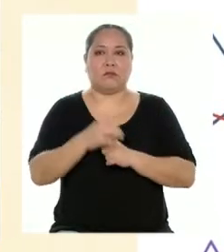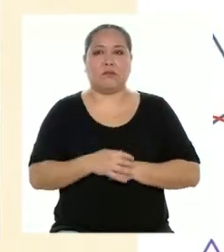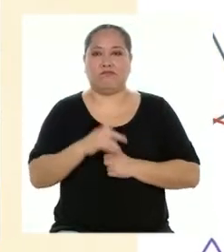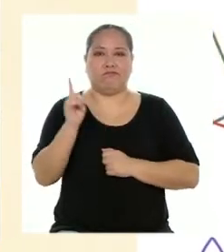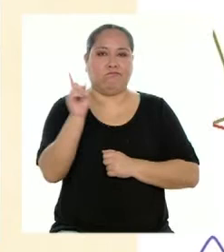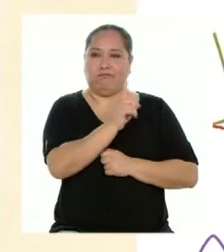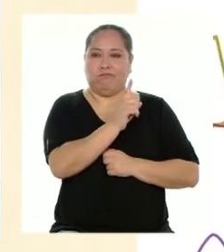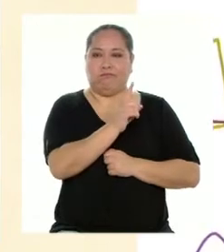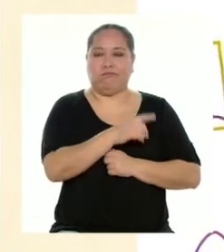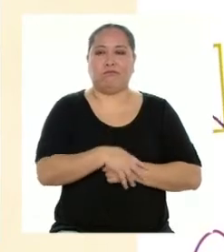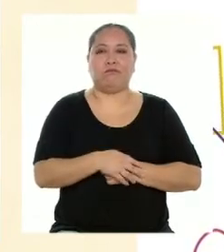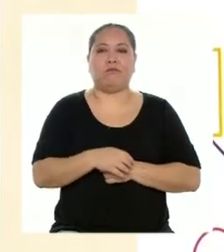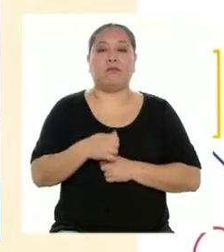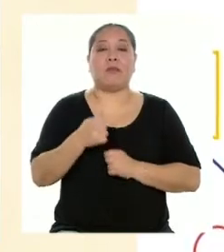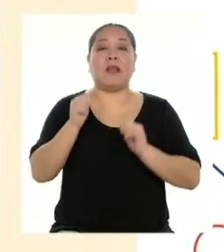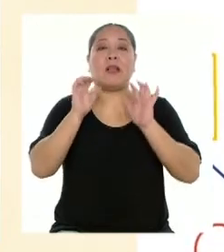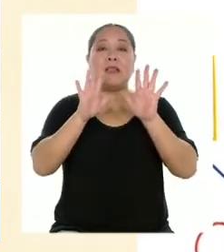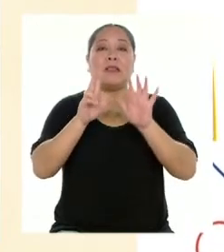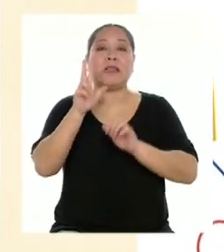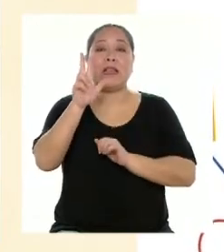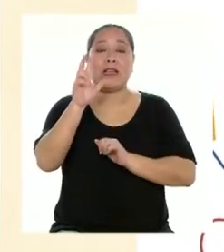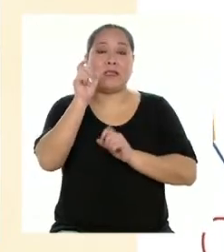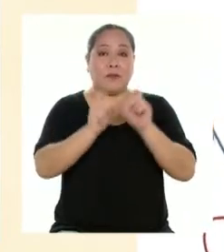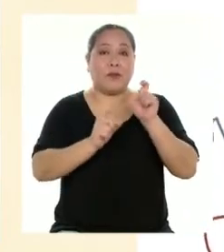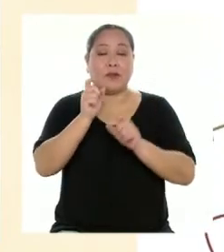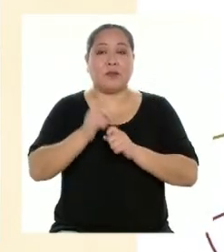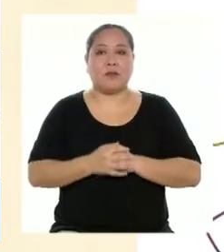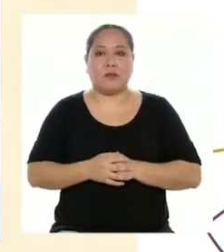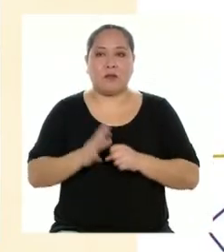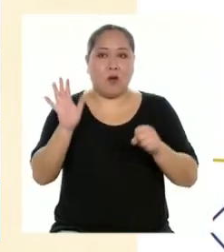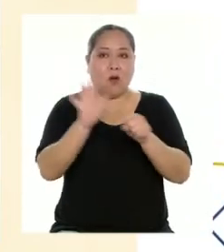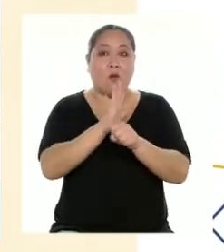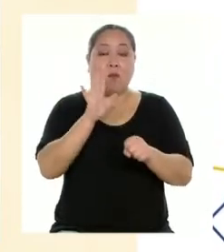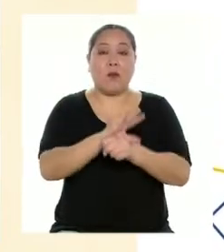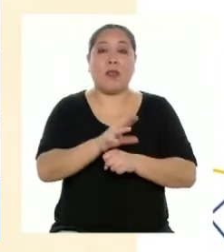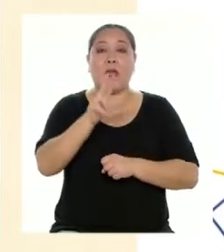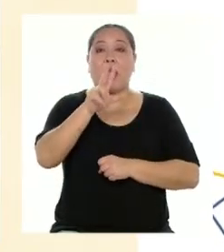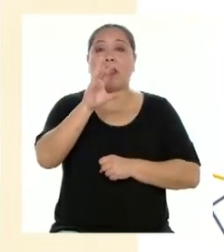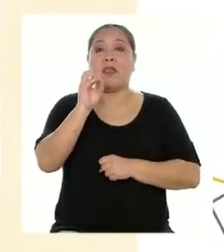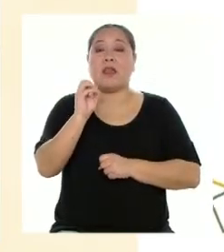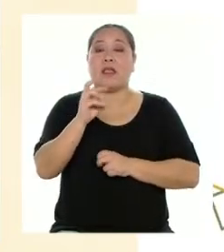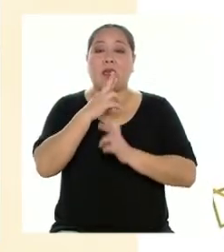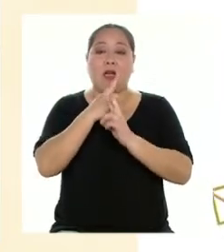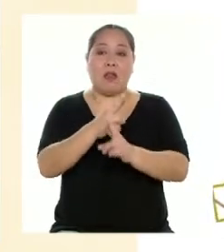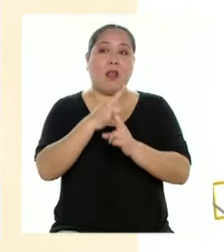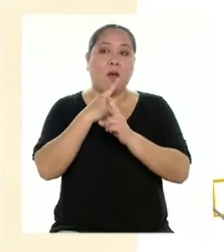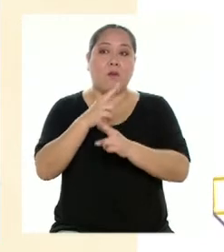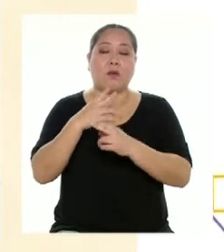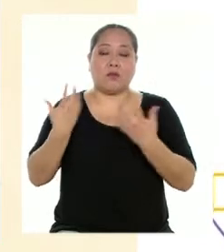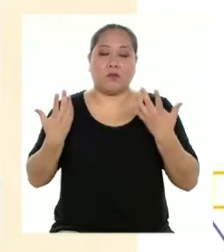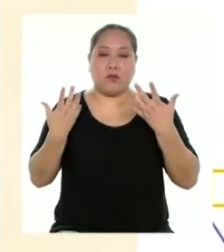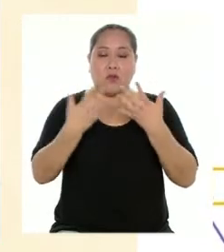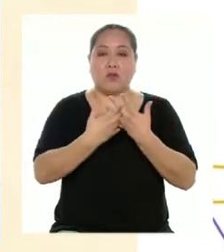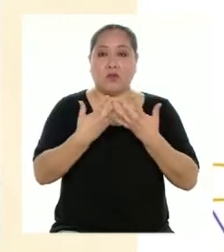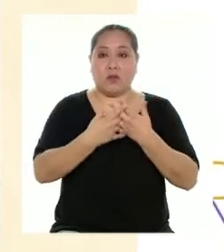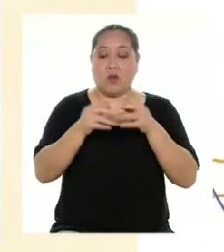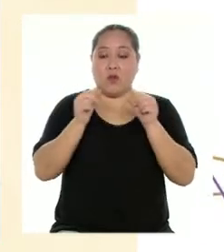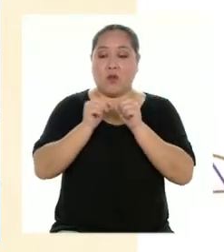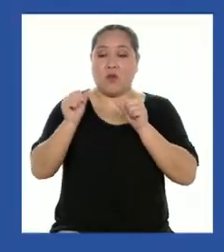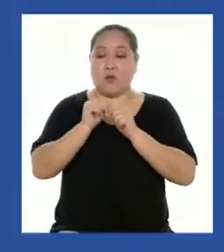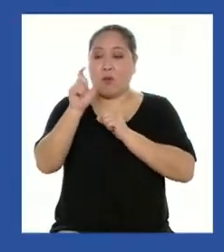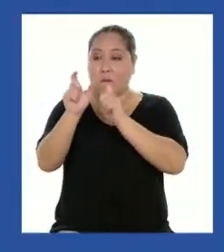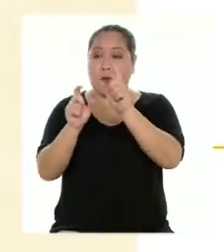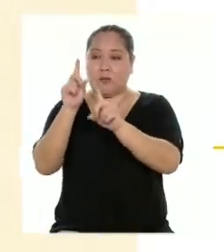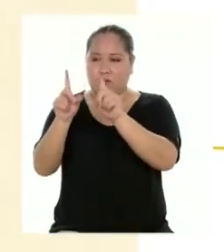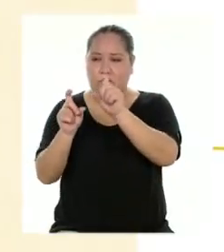No, que respondieron 13 personas. En total, tengo 30 respuestas y coincide con la cantidad total de